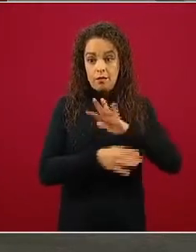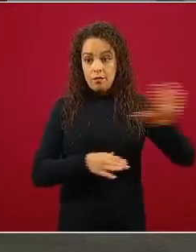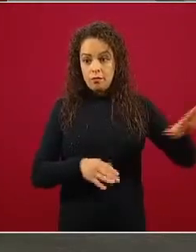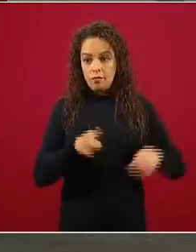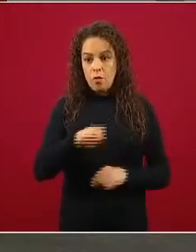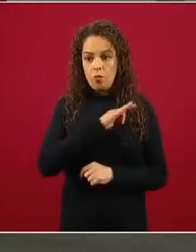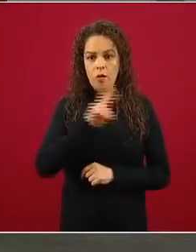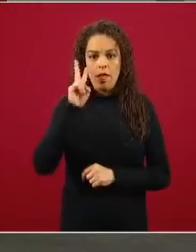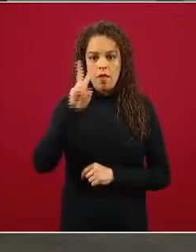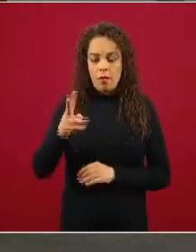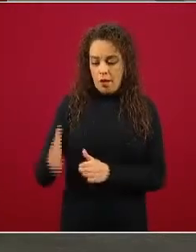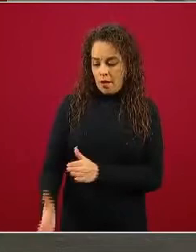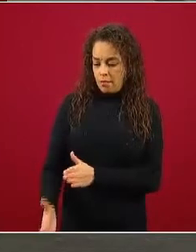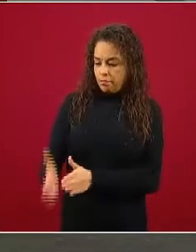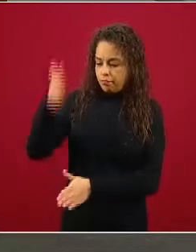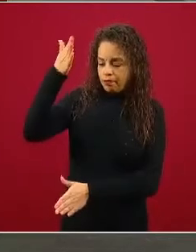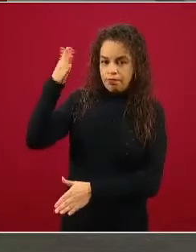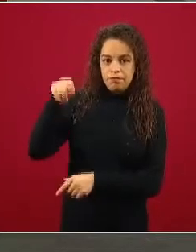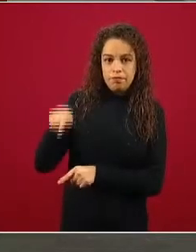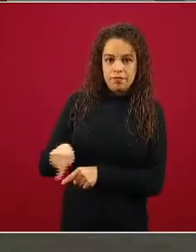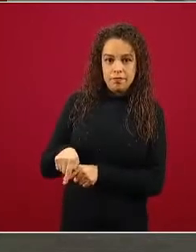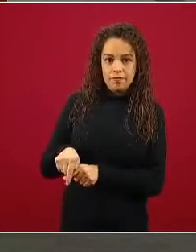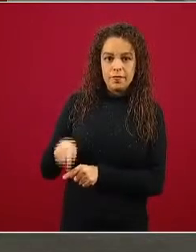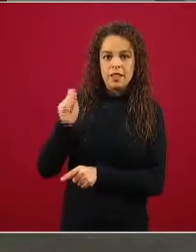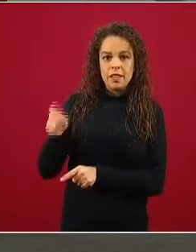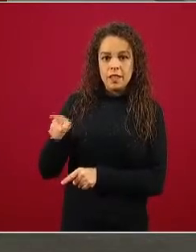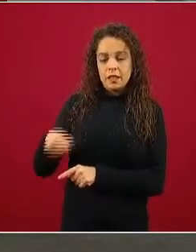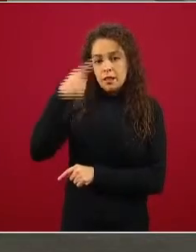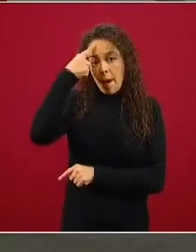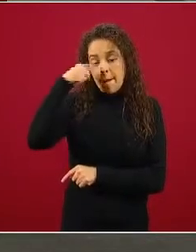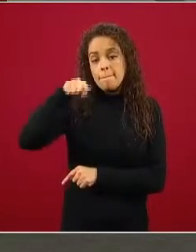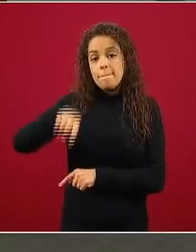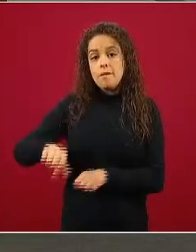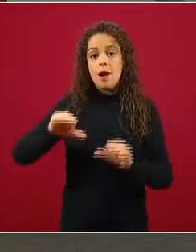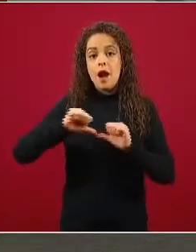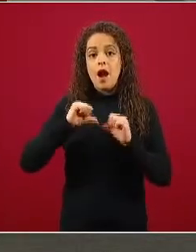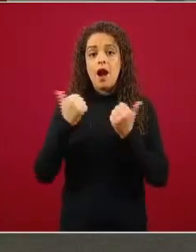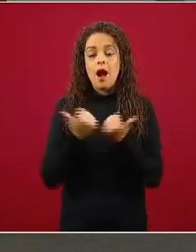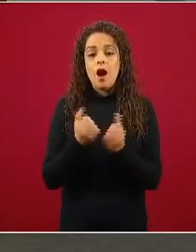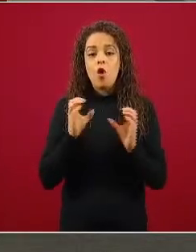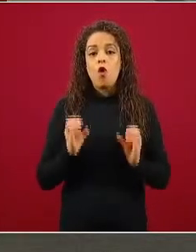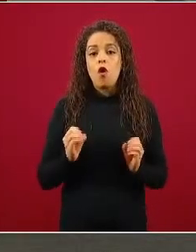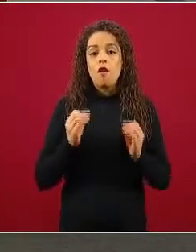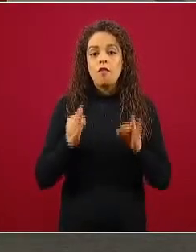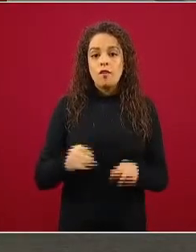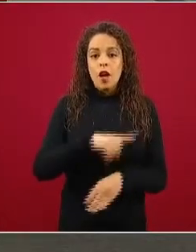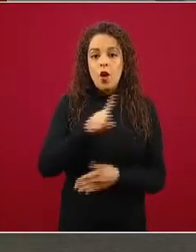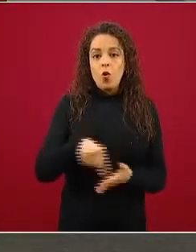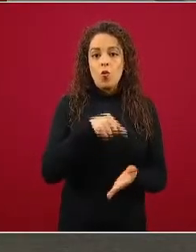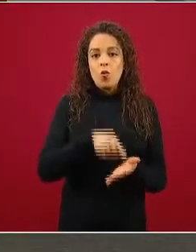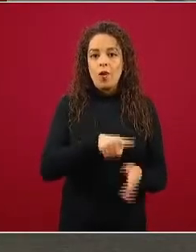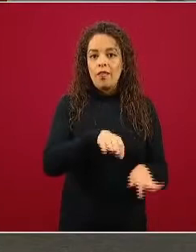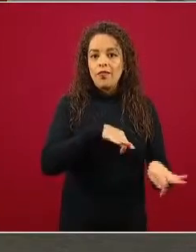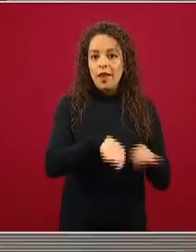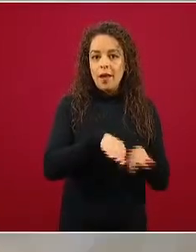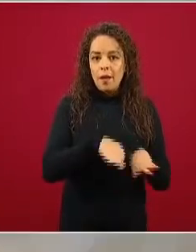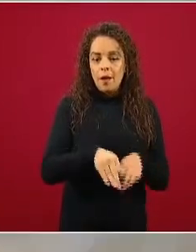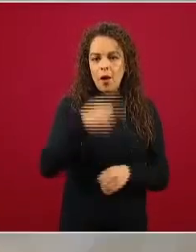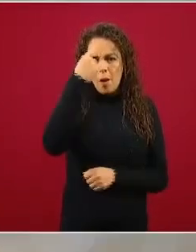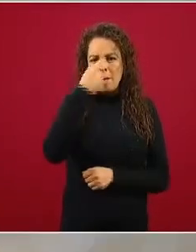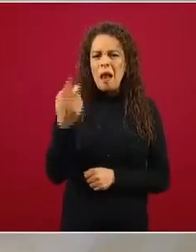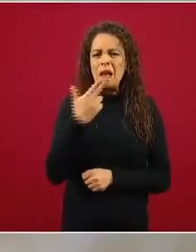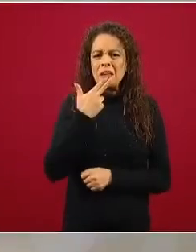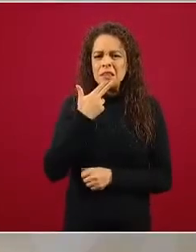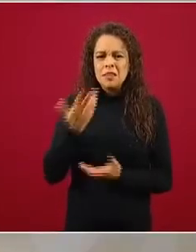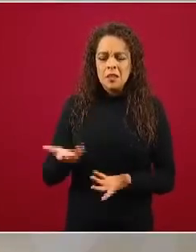es una barrera física para las áreas de oficina de los centros de trabajo. ¿Para qué sirve? Cuando